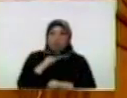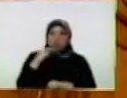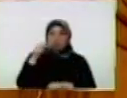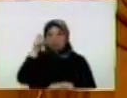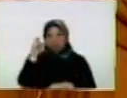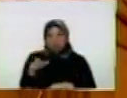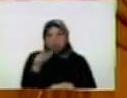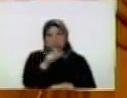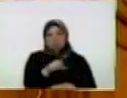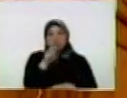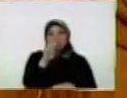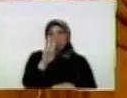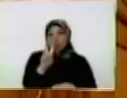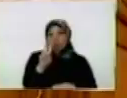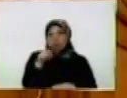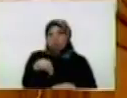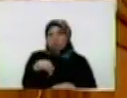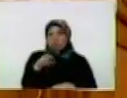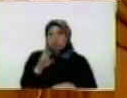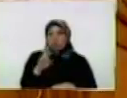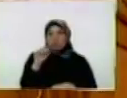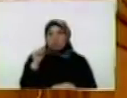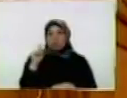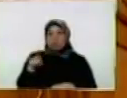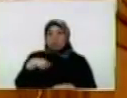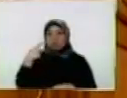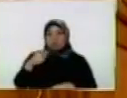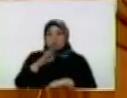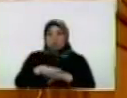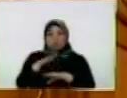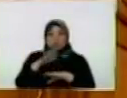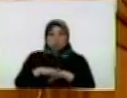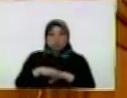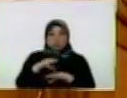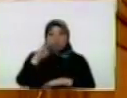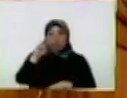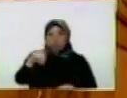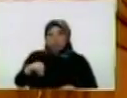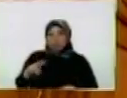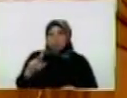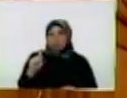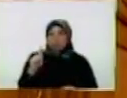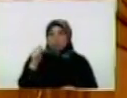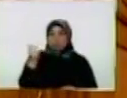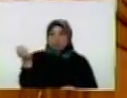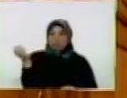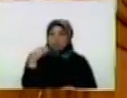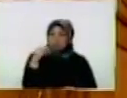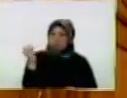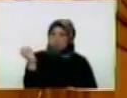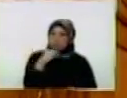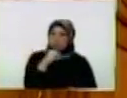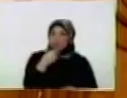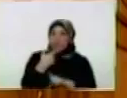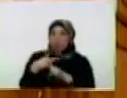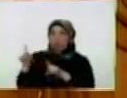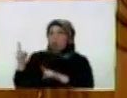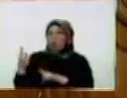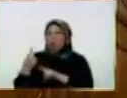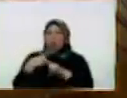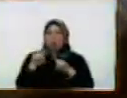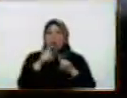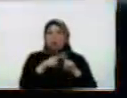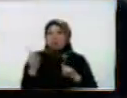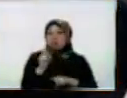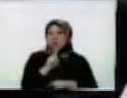Revolucionario, EBR, y luego lo llamamos MBR porque fue sumándose gente de otras fuerzas que no eran